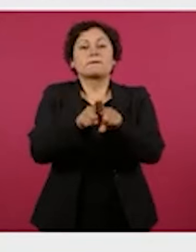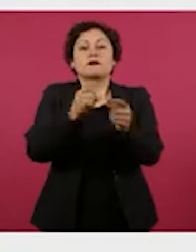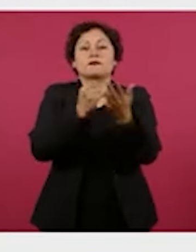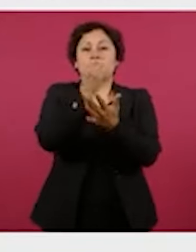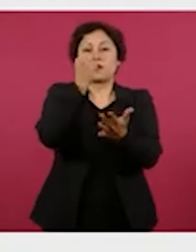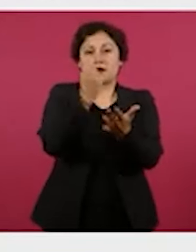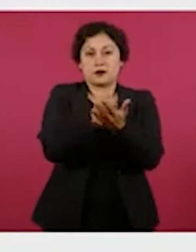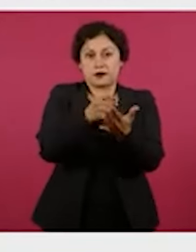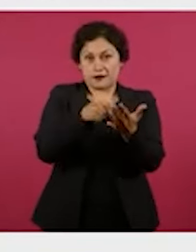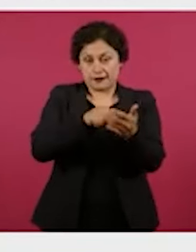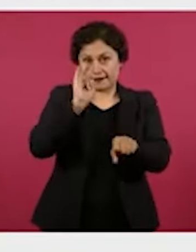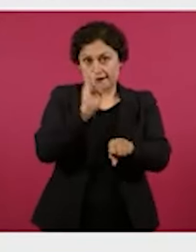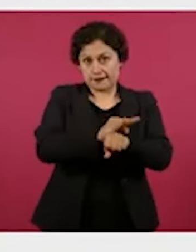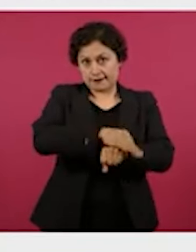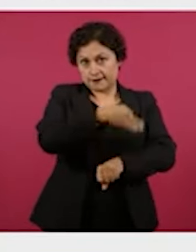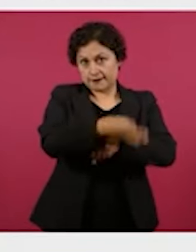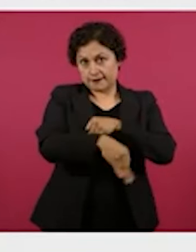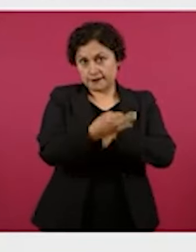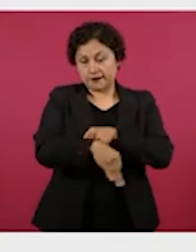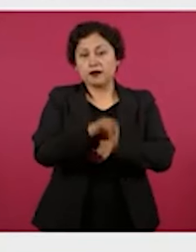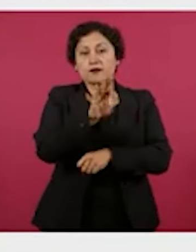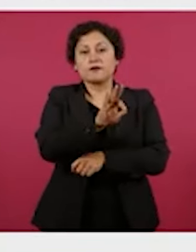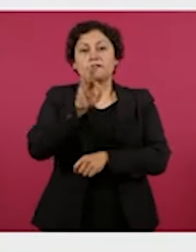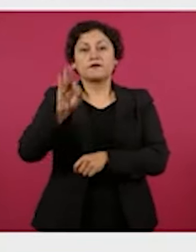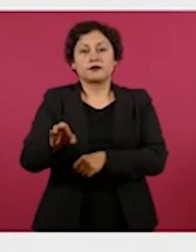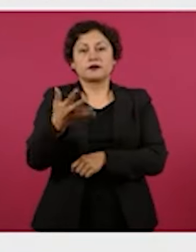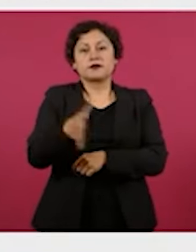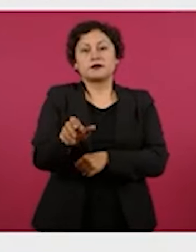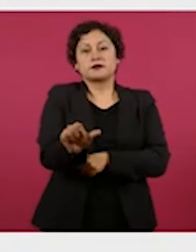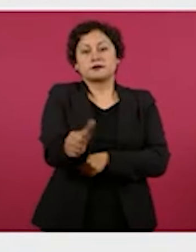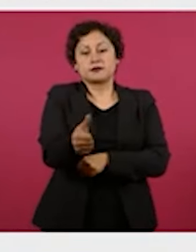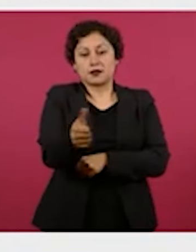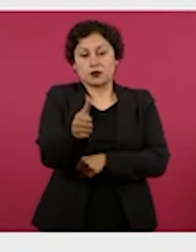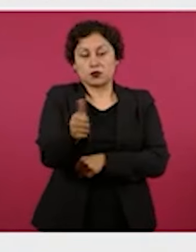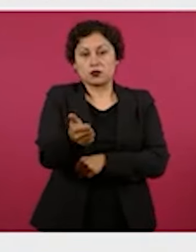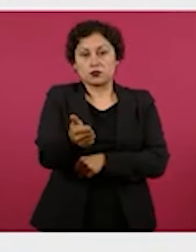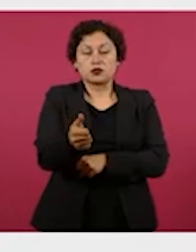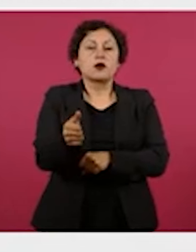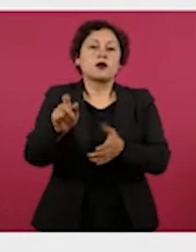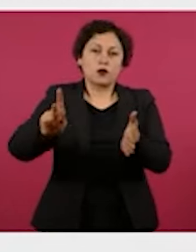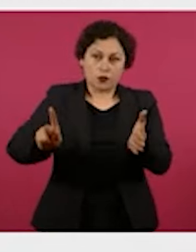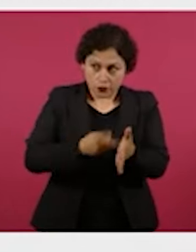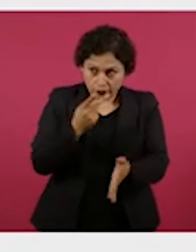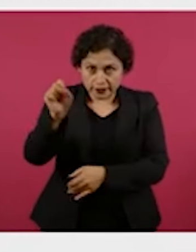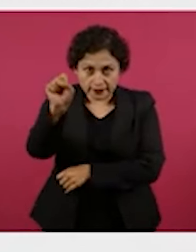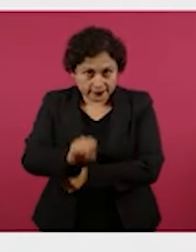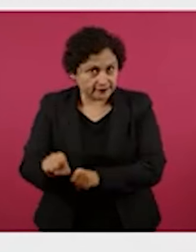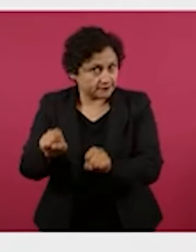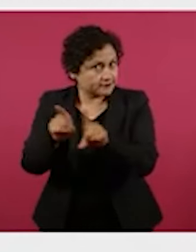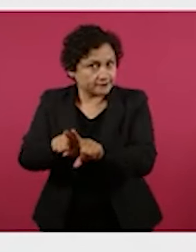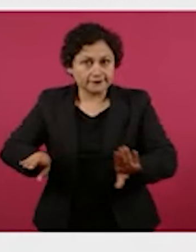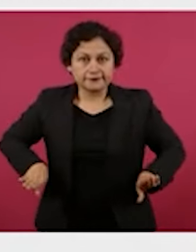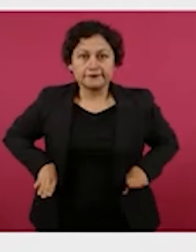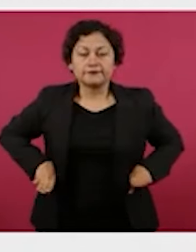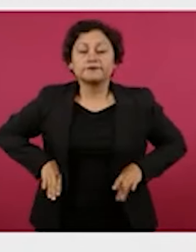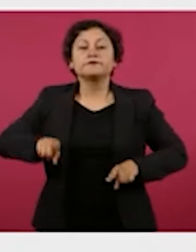Amparo del sábado 10 de agosto otra vez en sábado la jueza